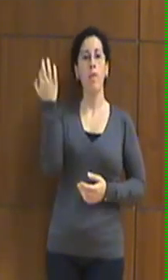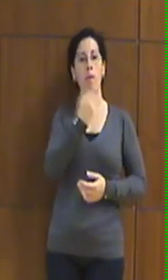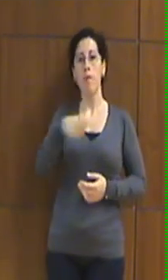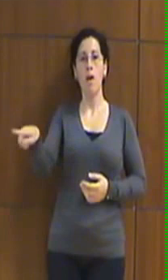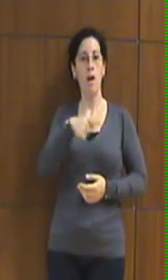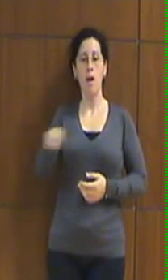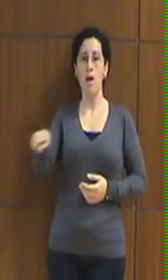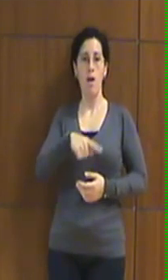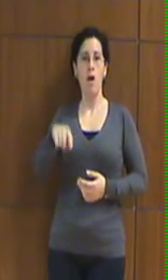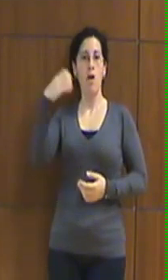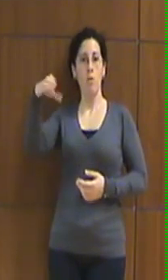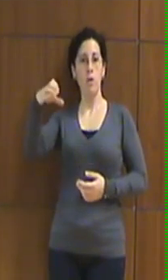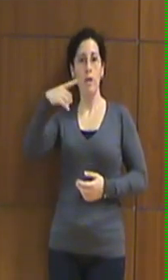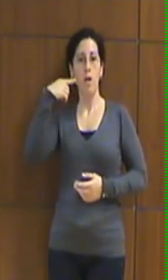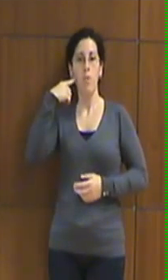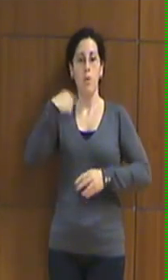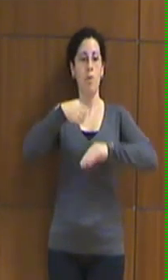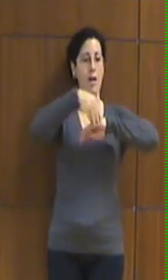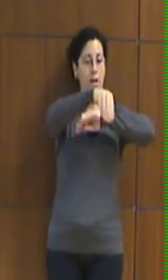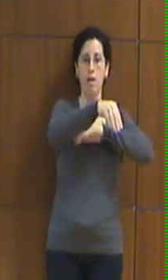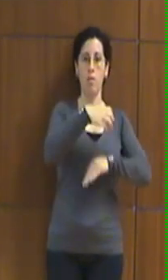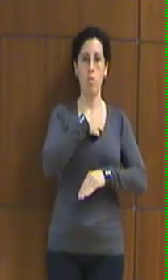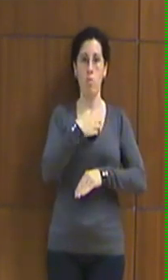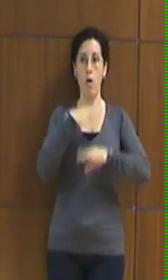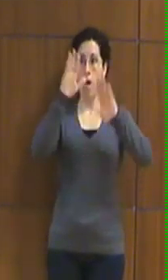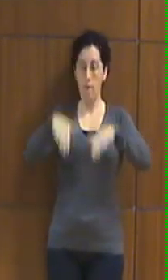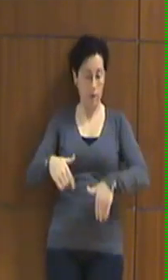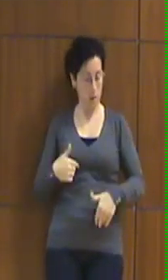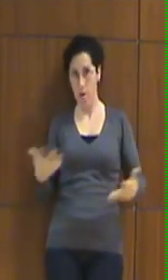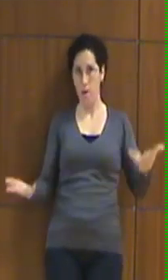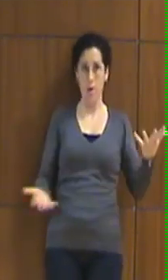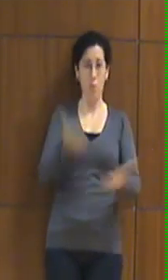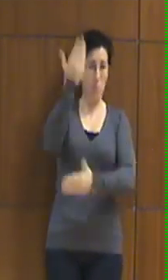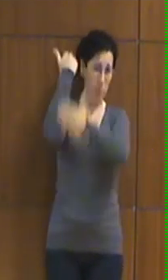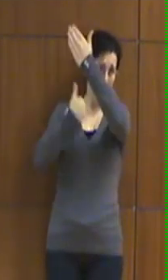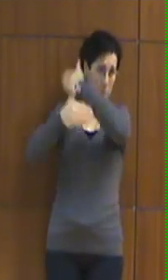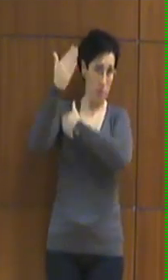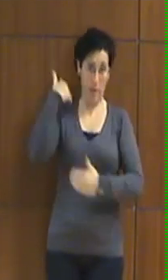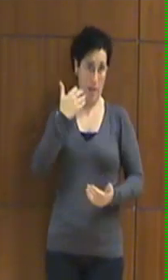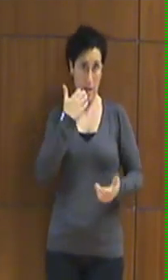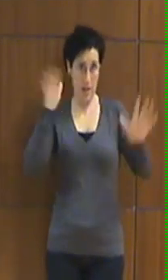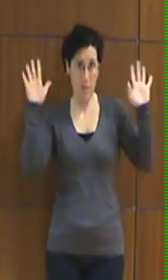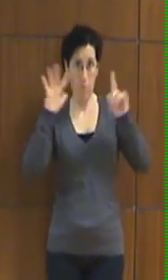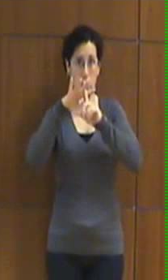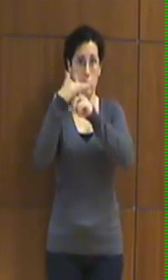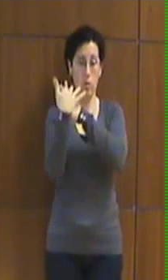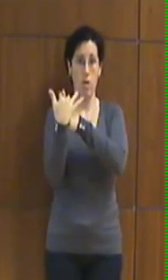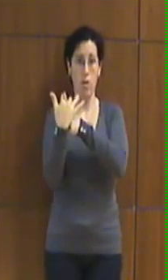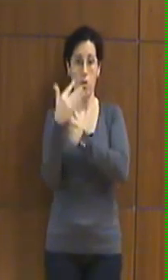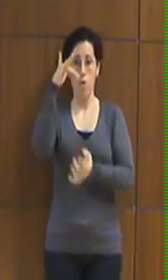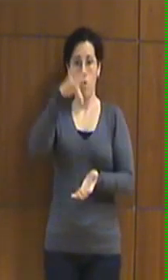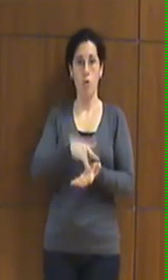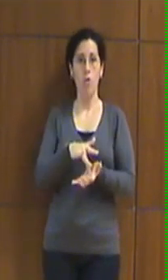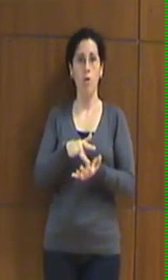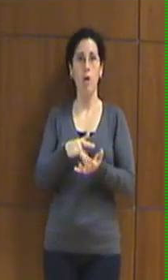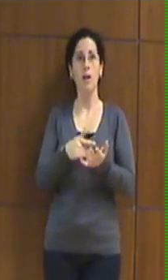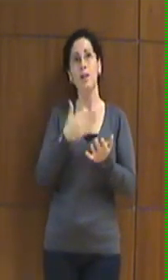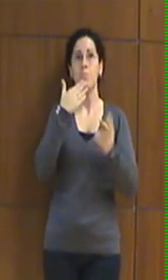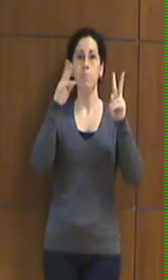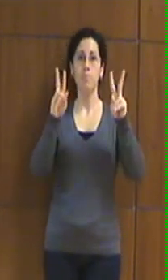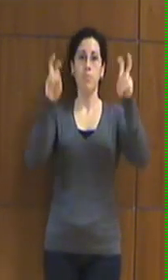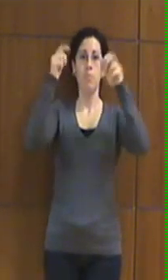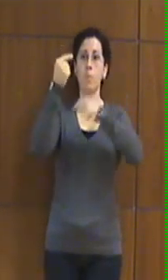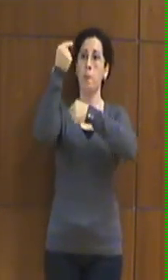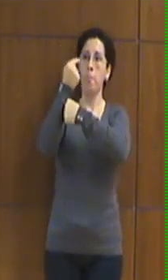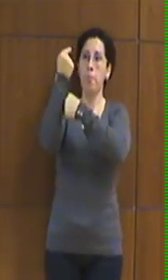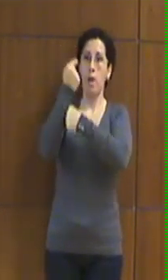domiciliamos y tal, y sin enterarnos de pronto nos metimos todos en un escenario nuevo, ¿no? Con unas aparentes obligaciones, no